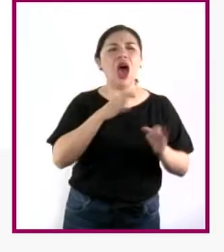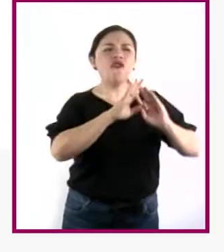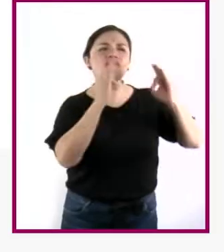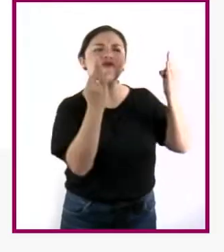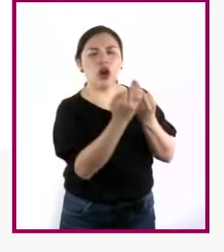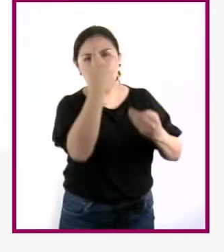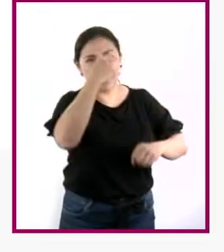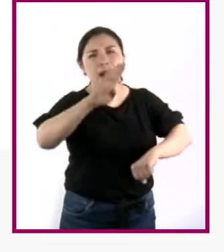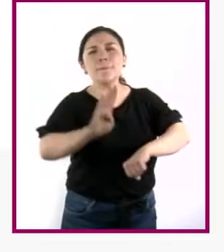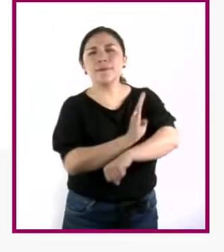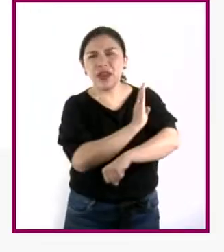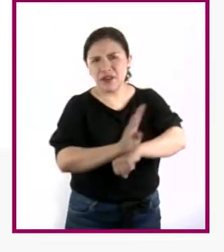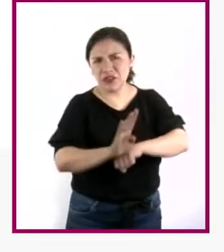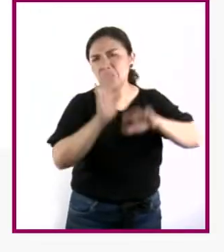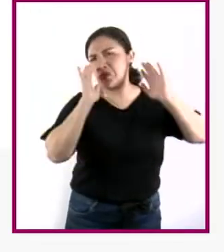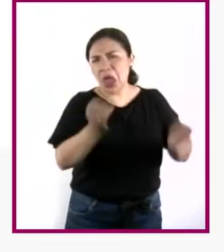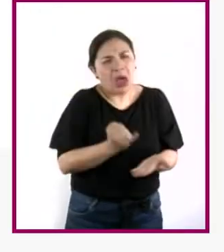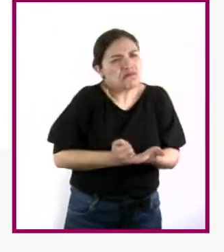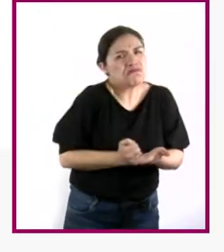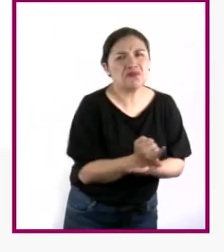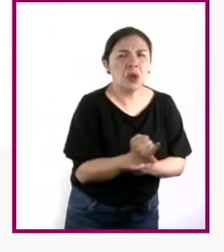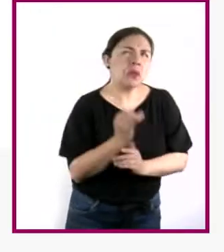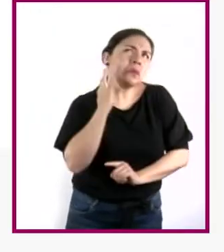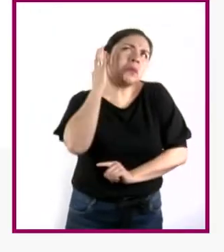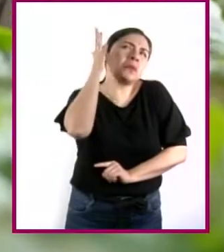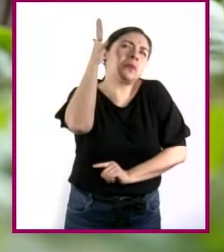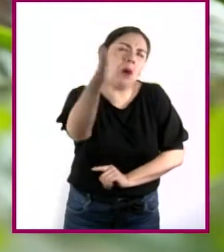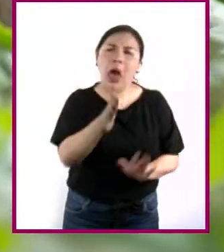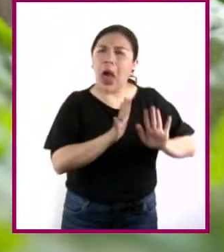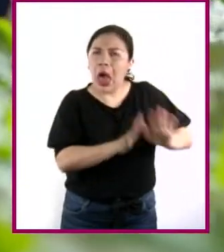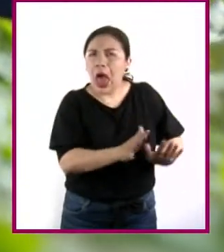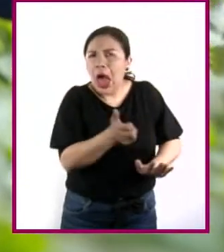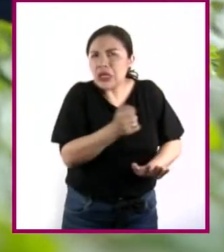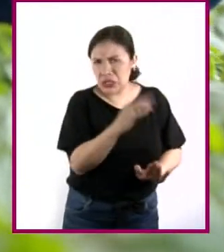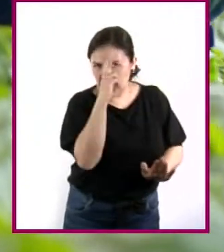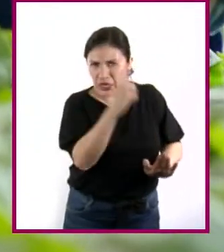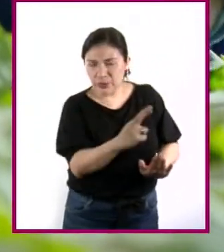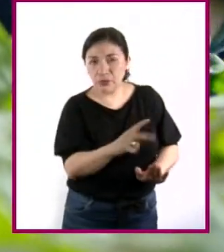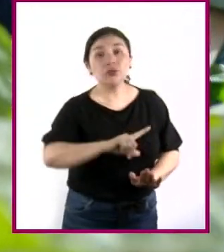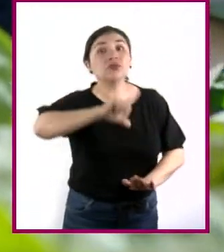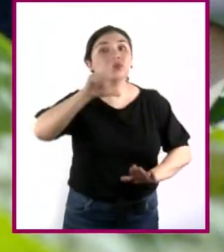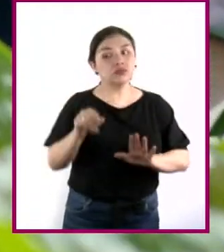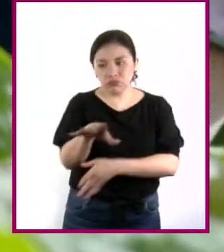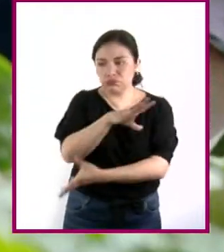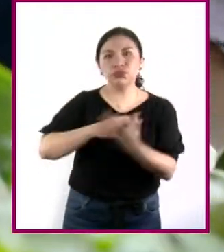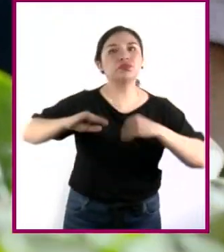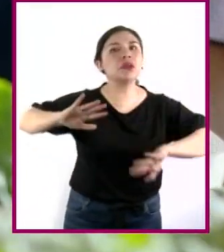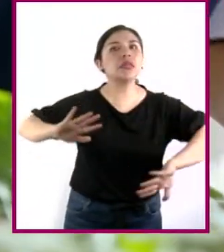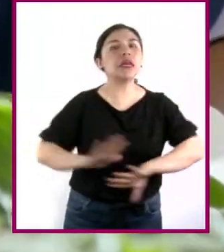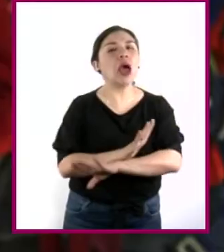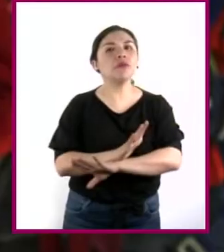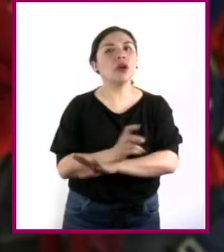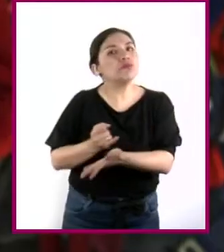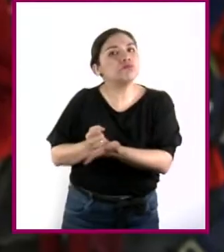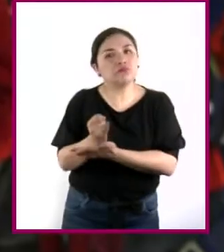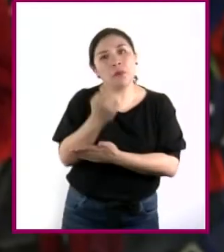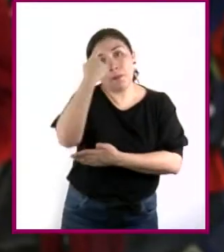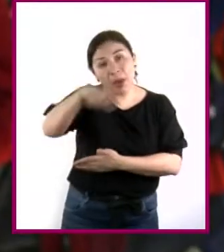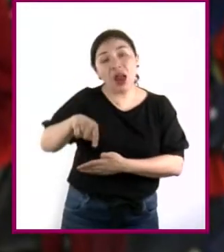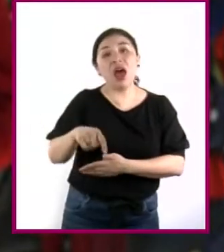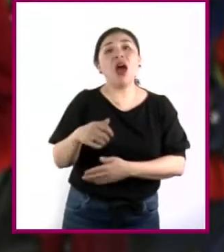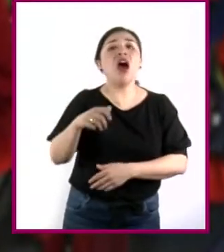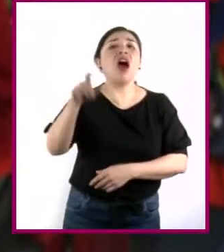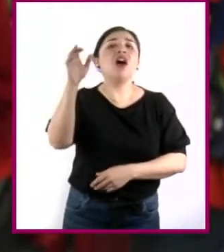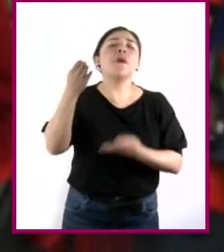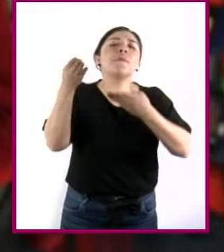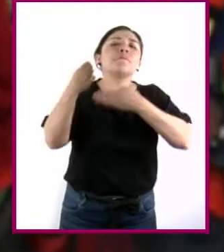de beneficio definido, ¿no? Y después se modifica y se lanza a administradoras de fondos